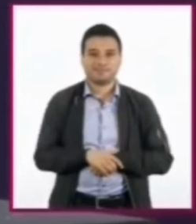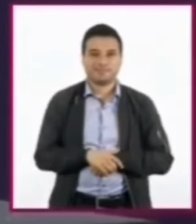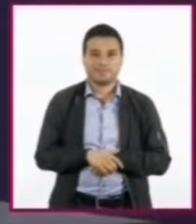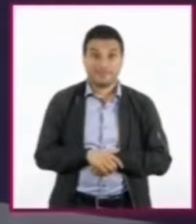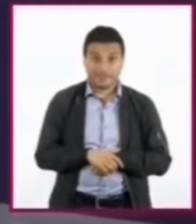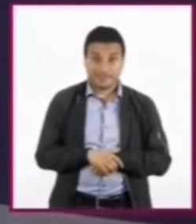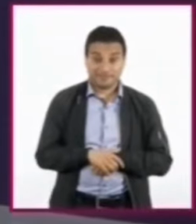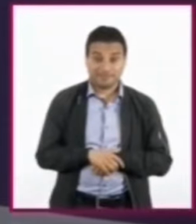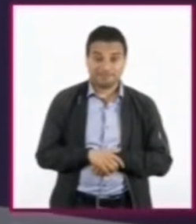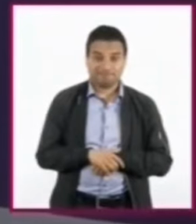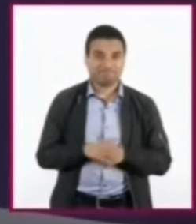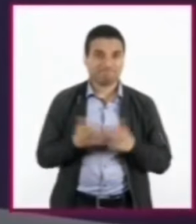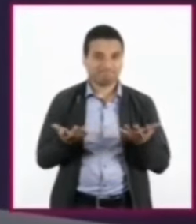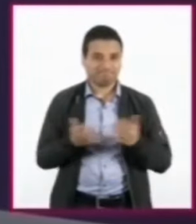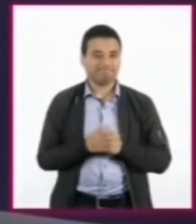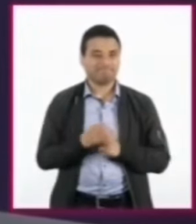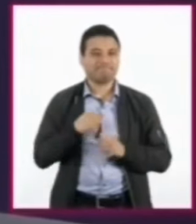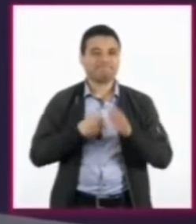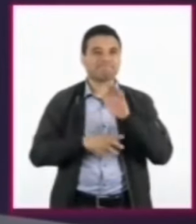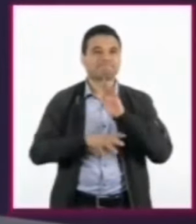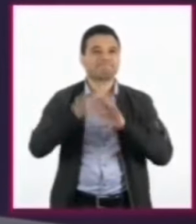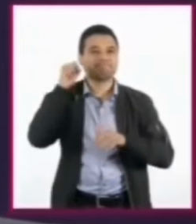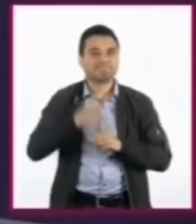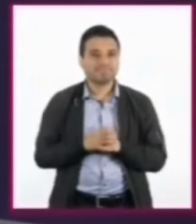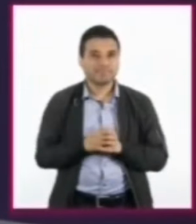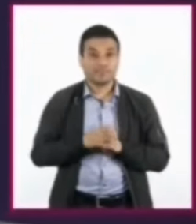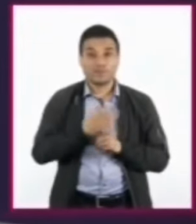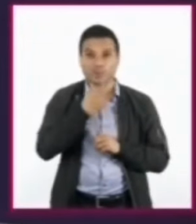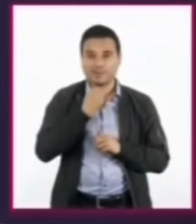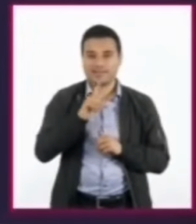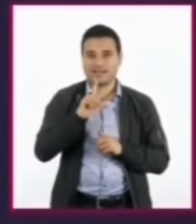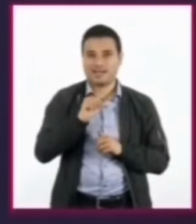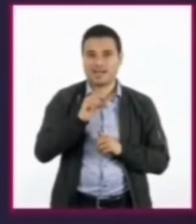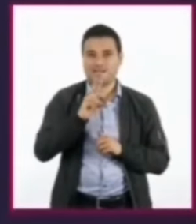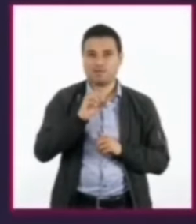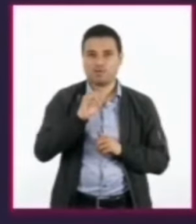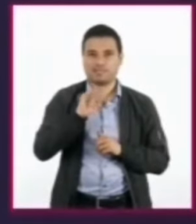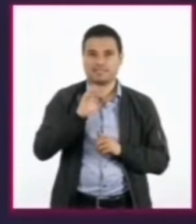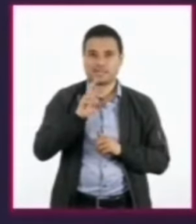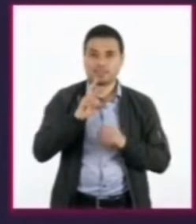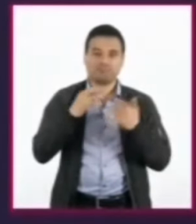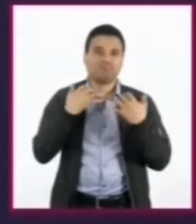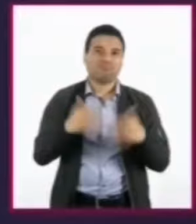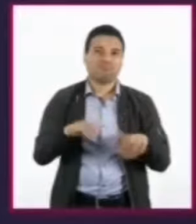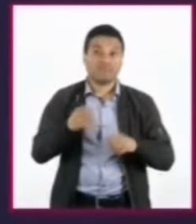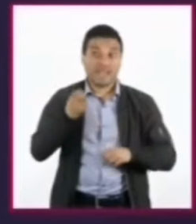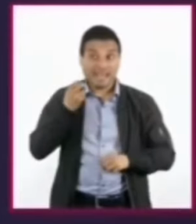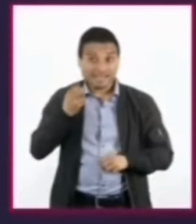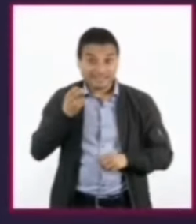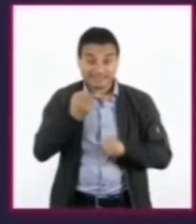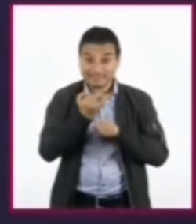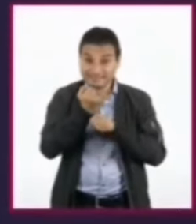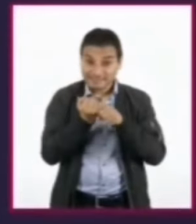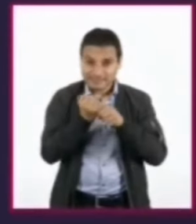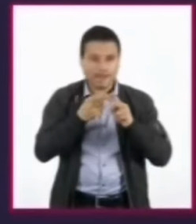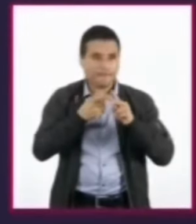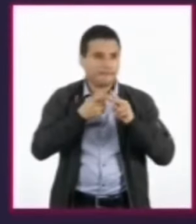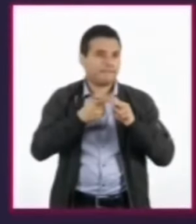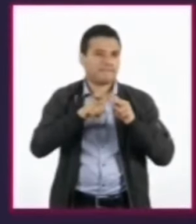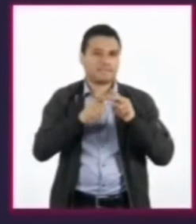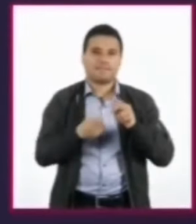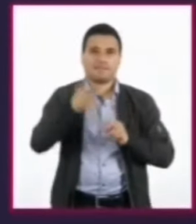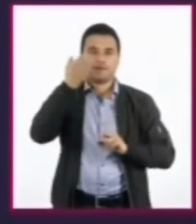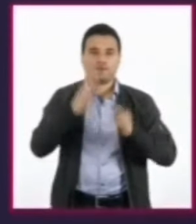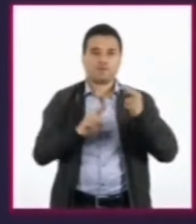lo anterior, podemos concluir que el trabajo de Lavoisier ocurrió la primera revolución de la química,